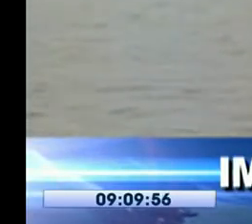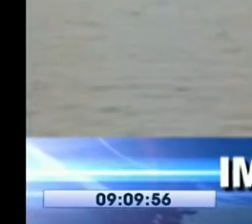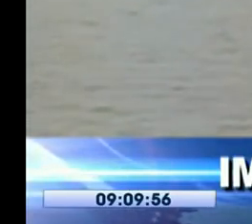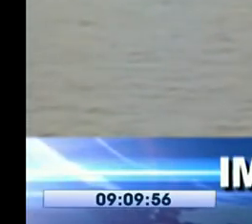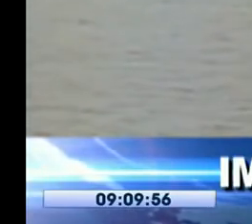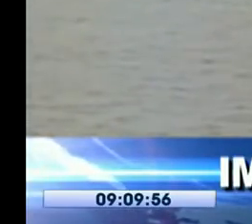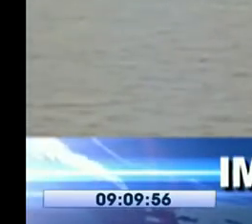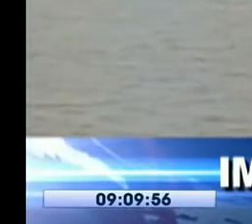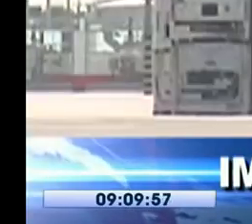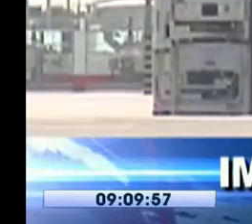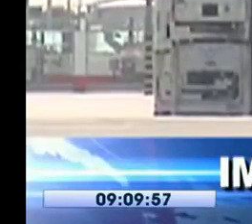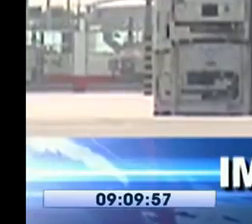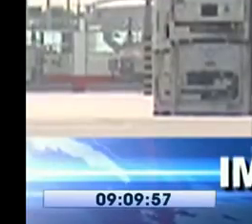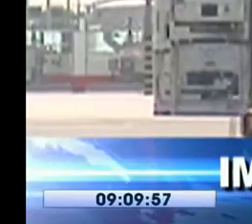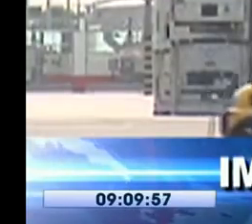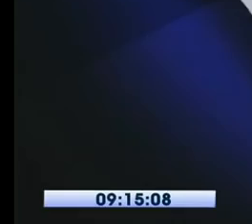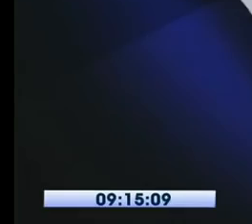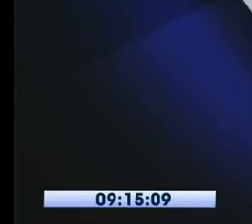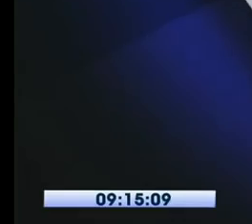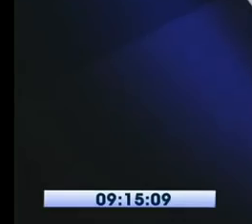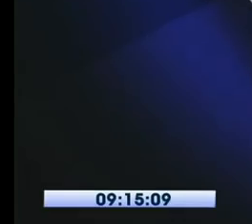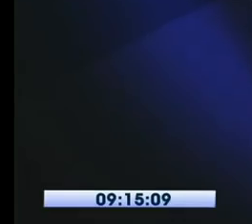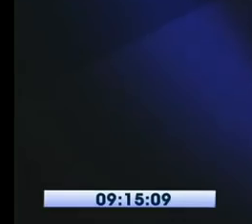y sobre la aerovía